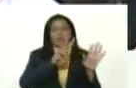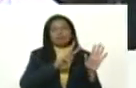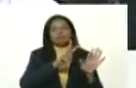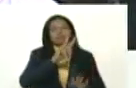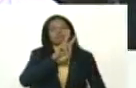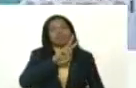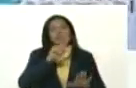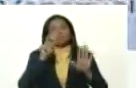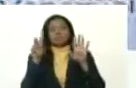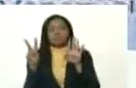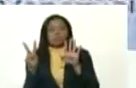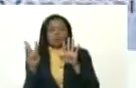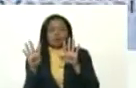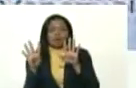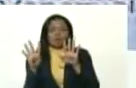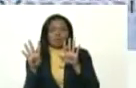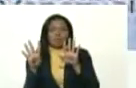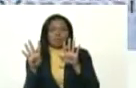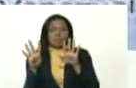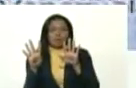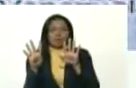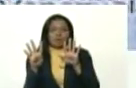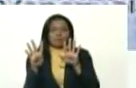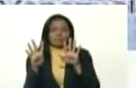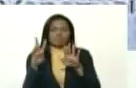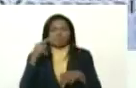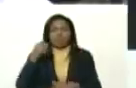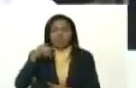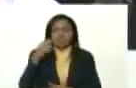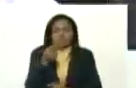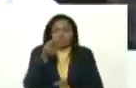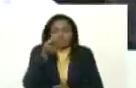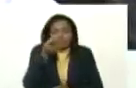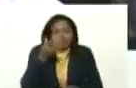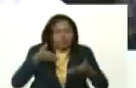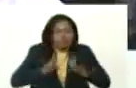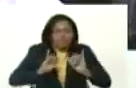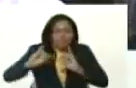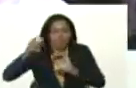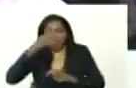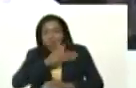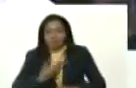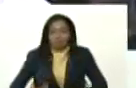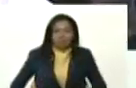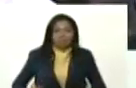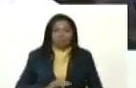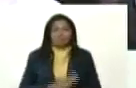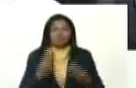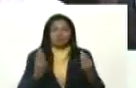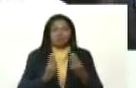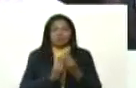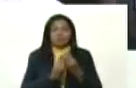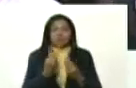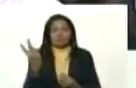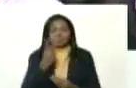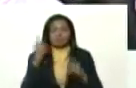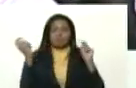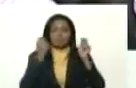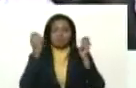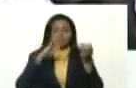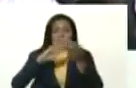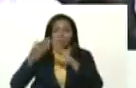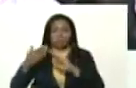noviembre del 2018. Casi nació el día mío, 23 de noviembre. Casi, señor presidente. Yo tuve en acompañamiento de dos promotoras